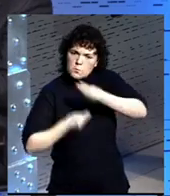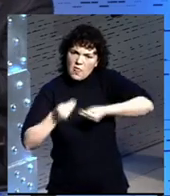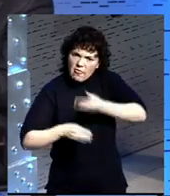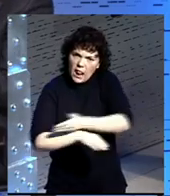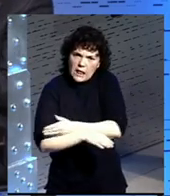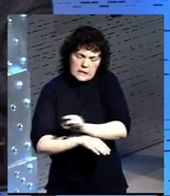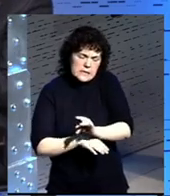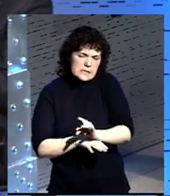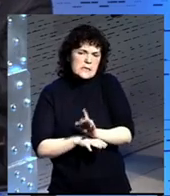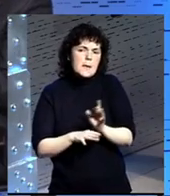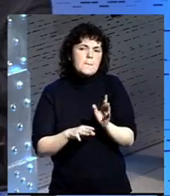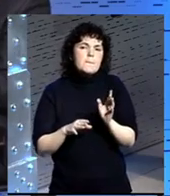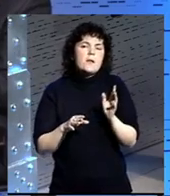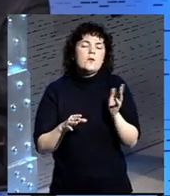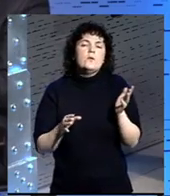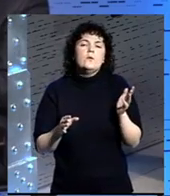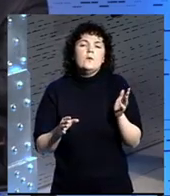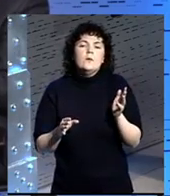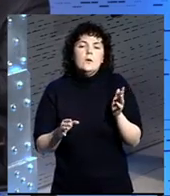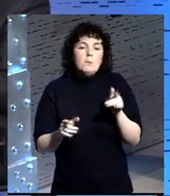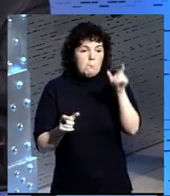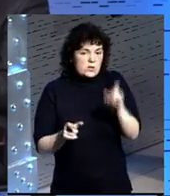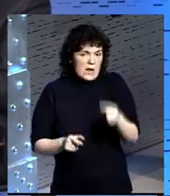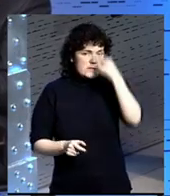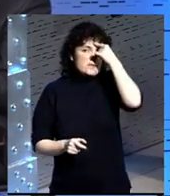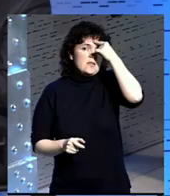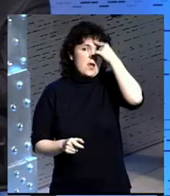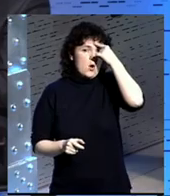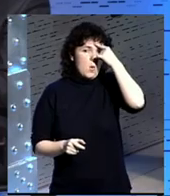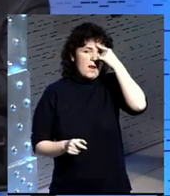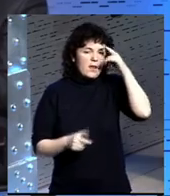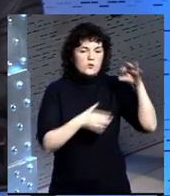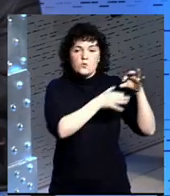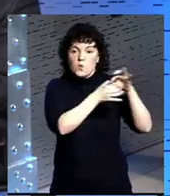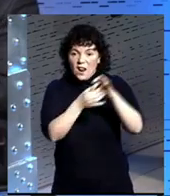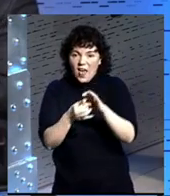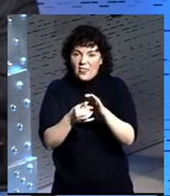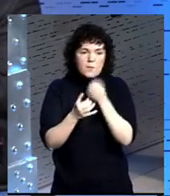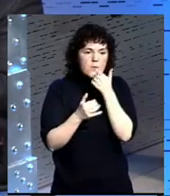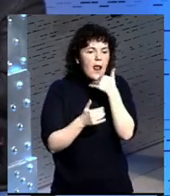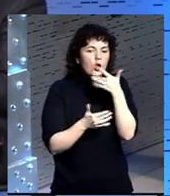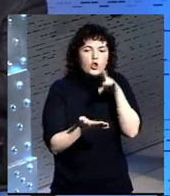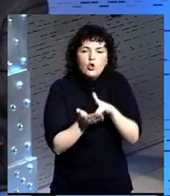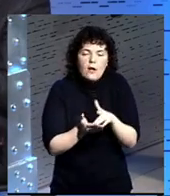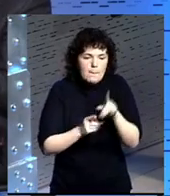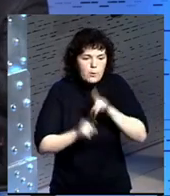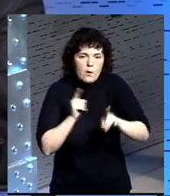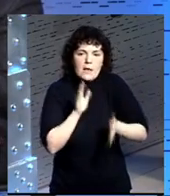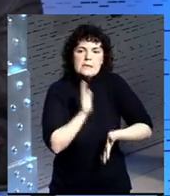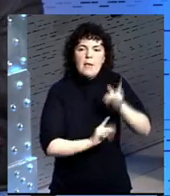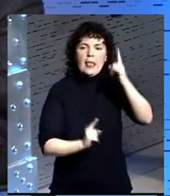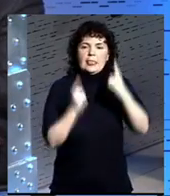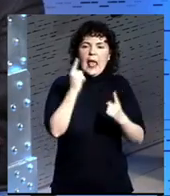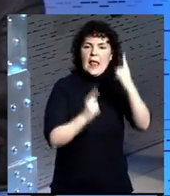antes, ¿no? Lo impensable es que alguien se acuerde de que su link con la civilización cuando le ha pasado una desgracia en Tailandia es